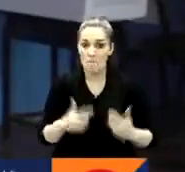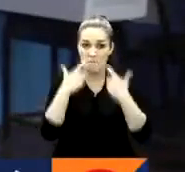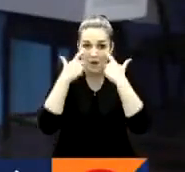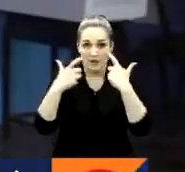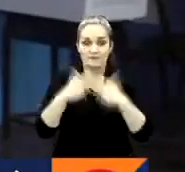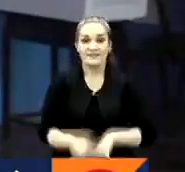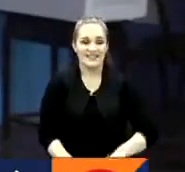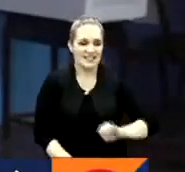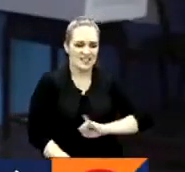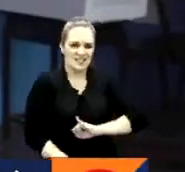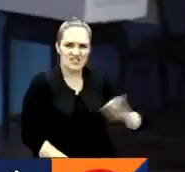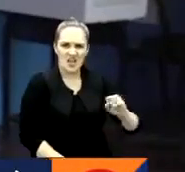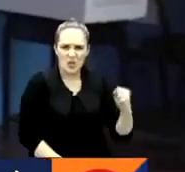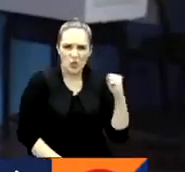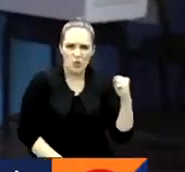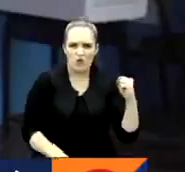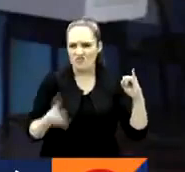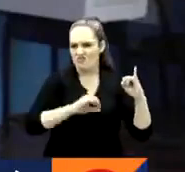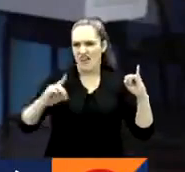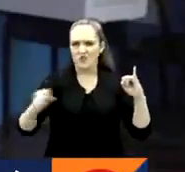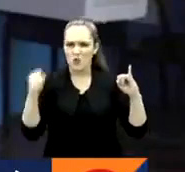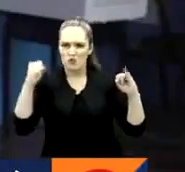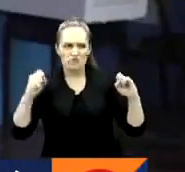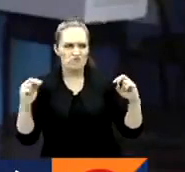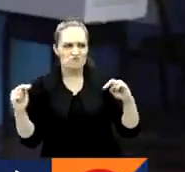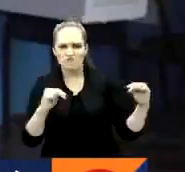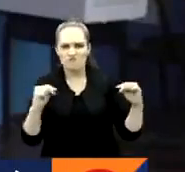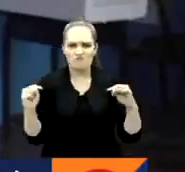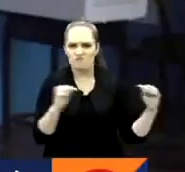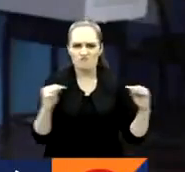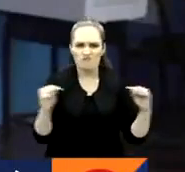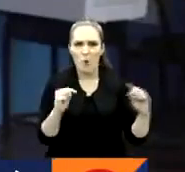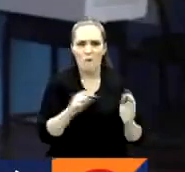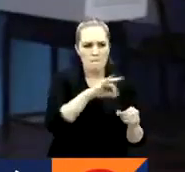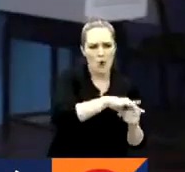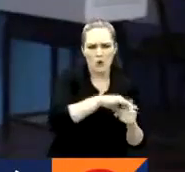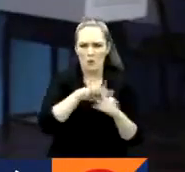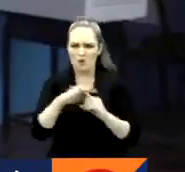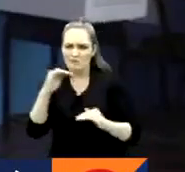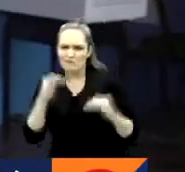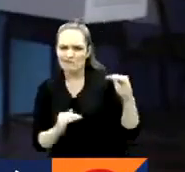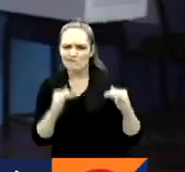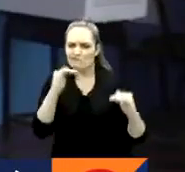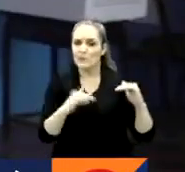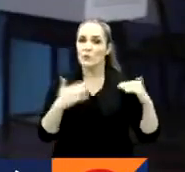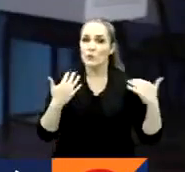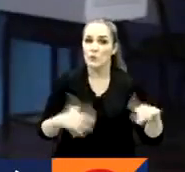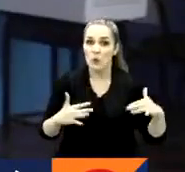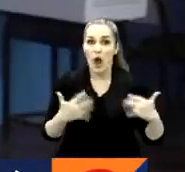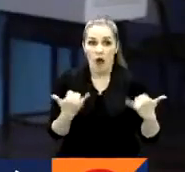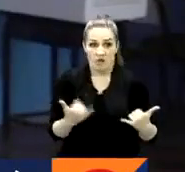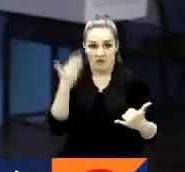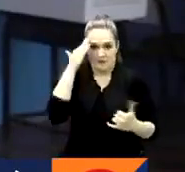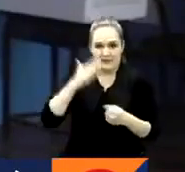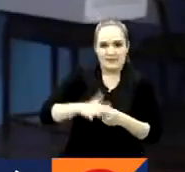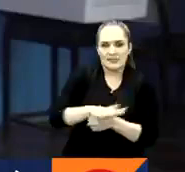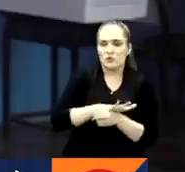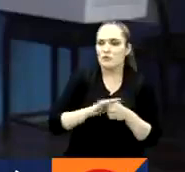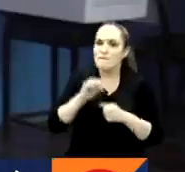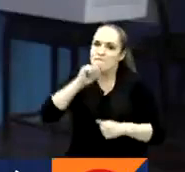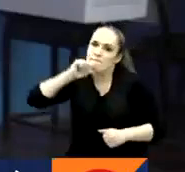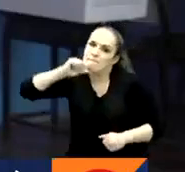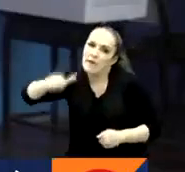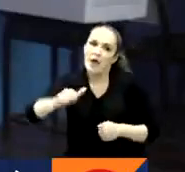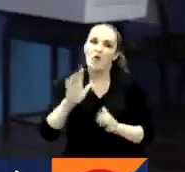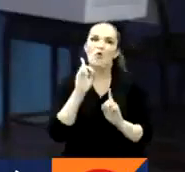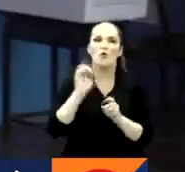izquierda y otro de extrema derecha, que vienen luchando voto a voto. En un escenario de crisis sanitaria, una de las peores